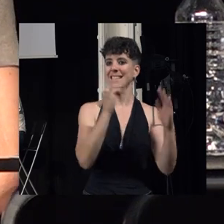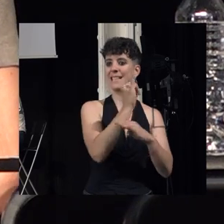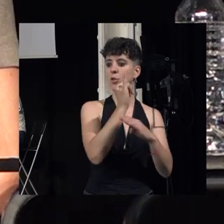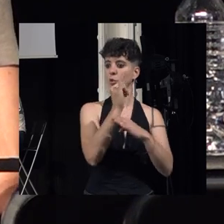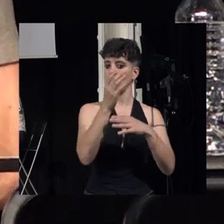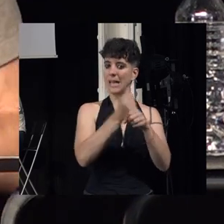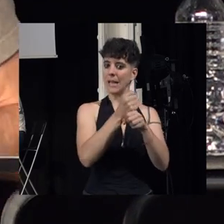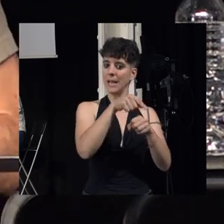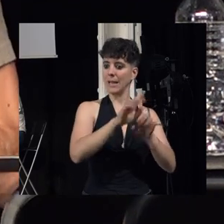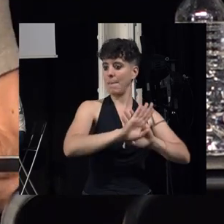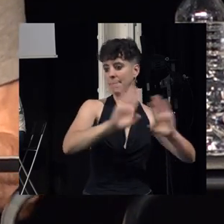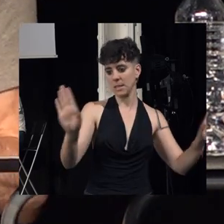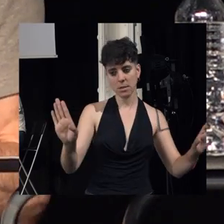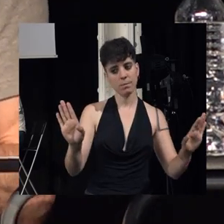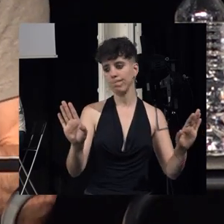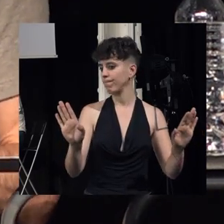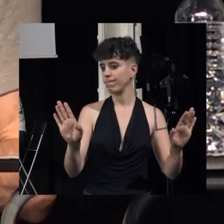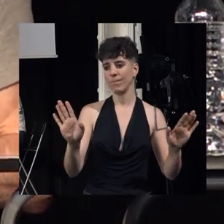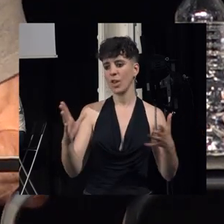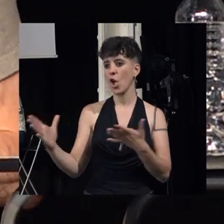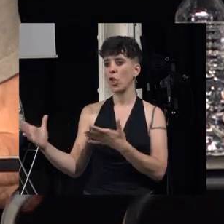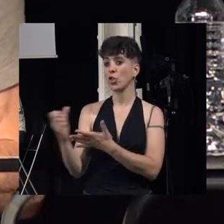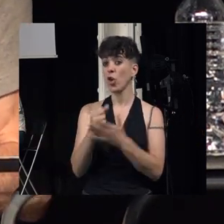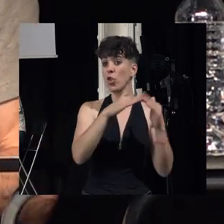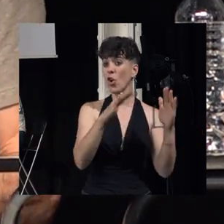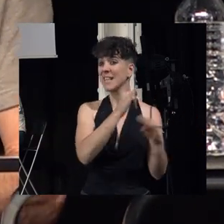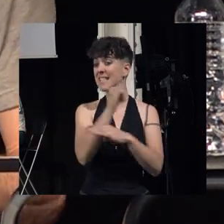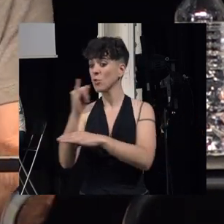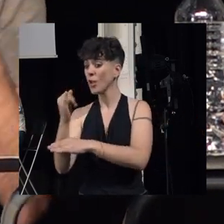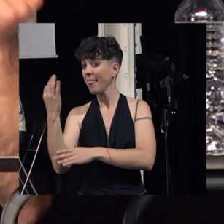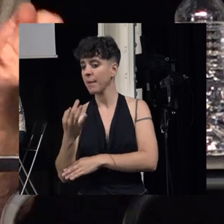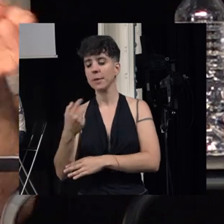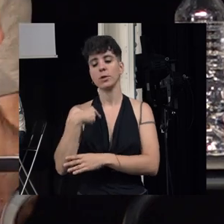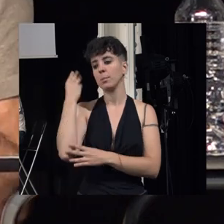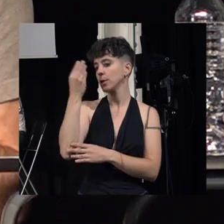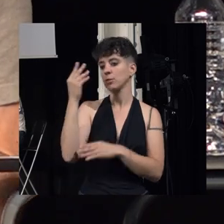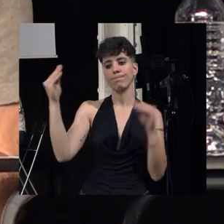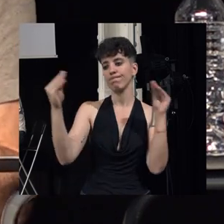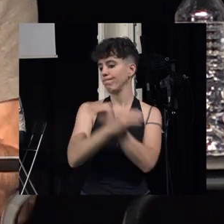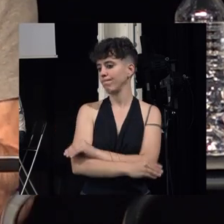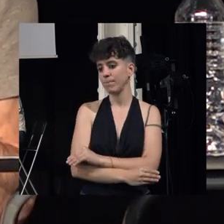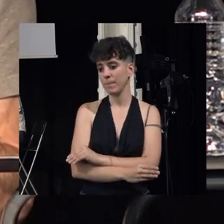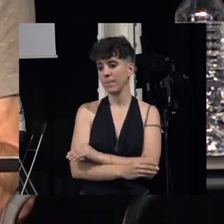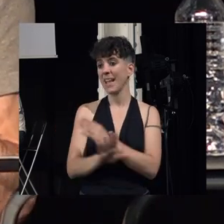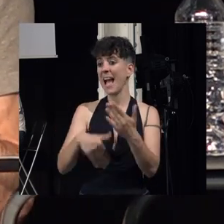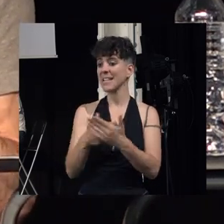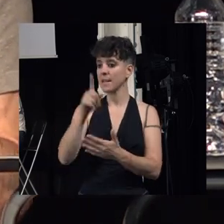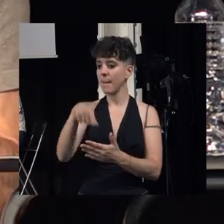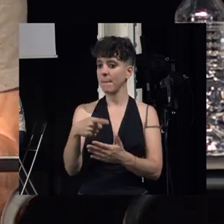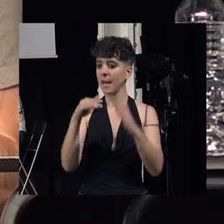instituciones. Es que todo debe ser institucional, yo no creo. Incluso cuando tomamos las instituciones para